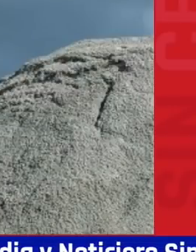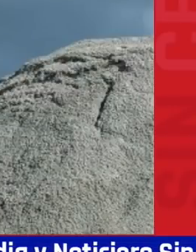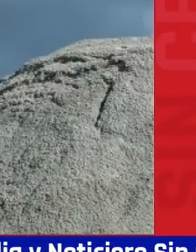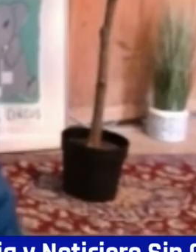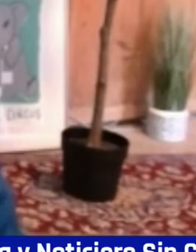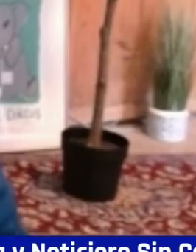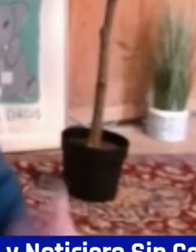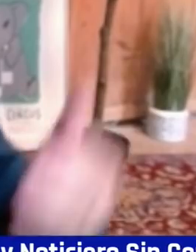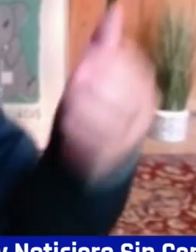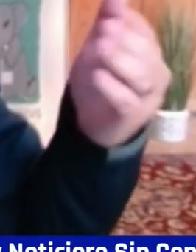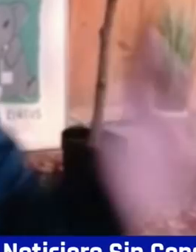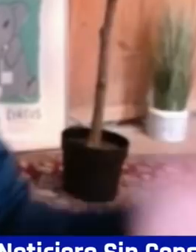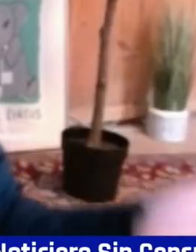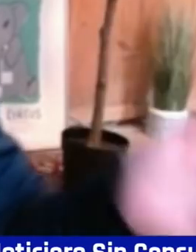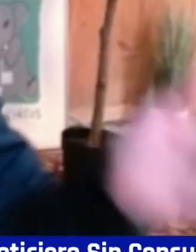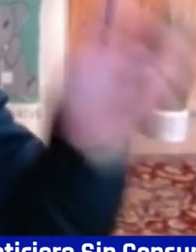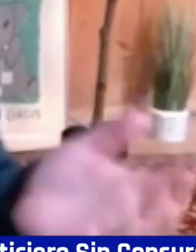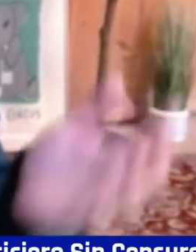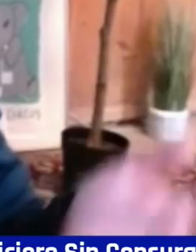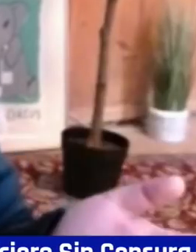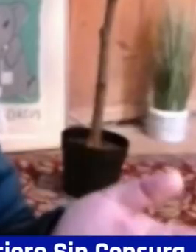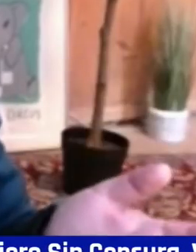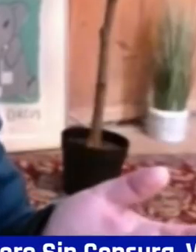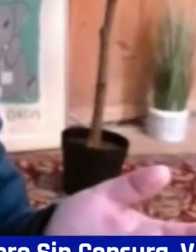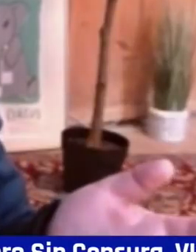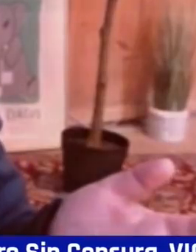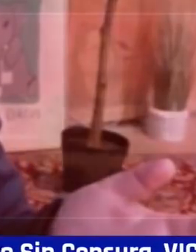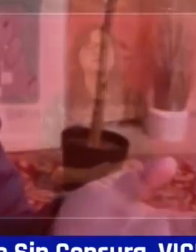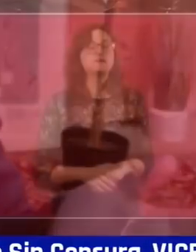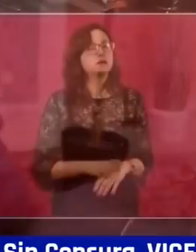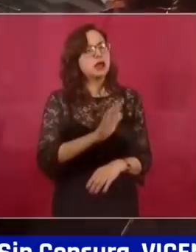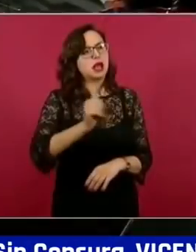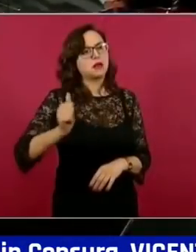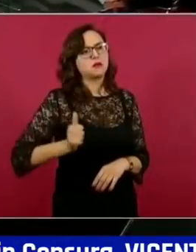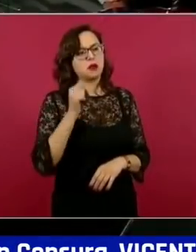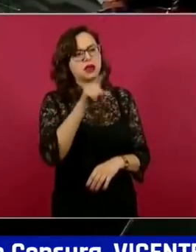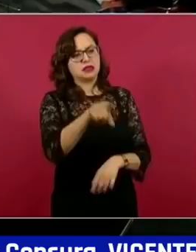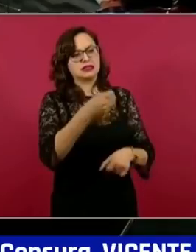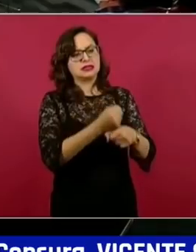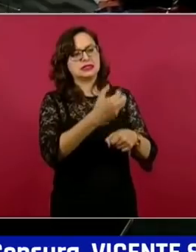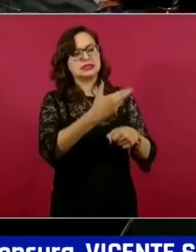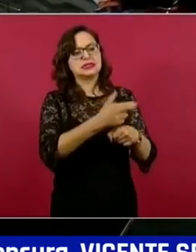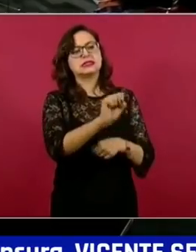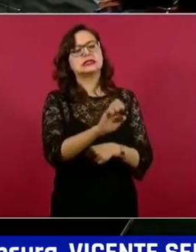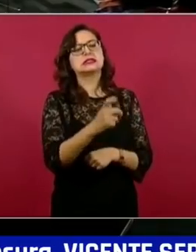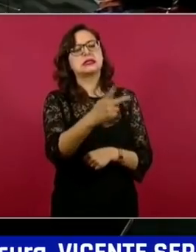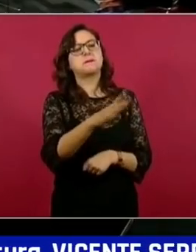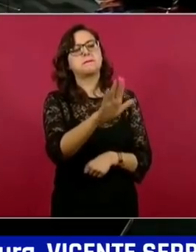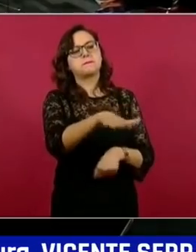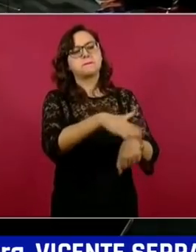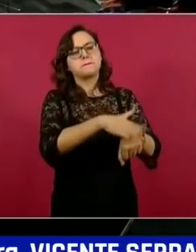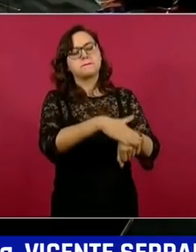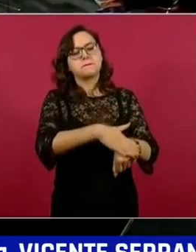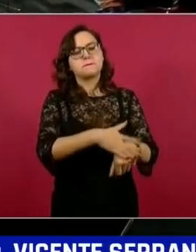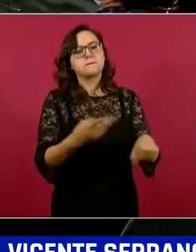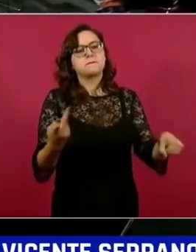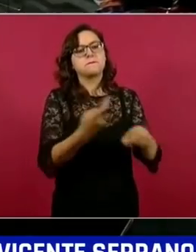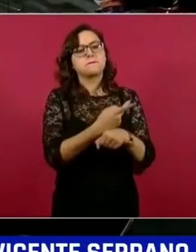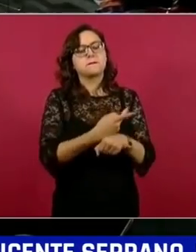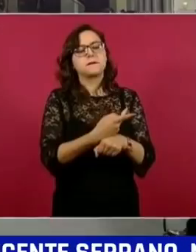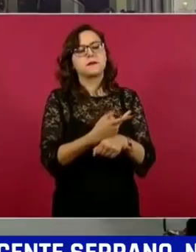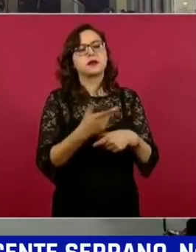una corresponsal, miren, no por defender a López Obrador, pero que llegue una corresponsal a hacer este tipo de planteamientos a la mañana me parece verdaderamente